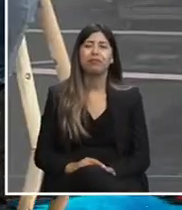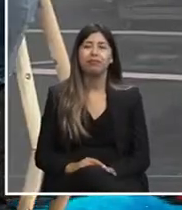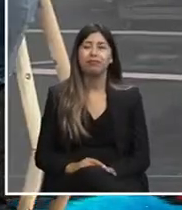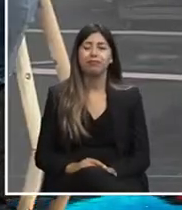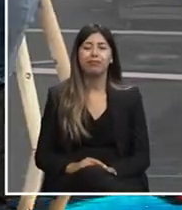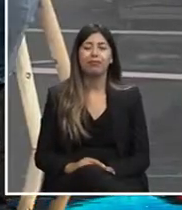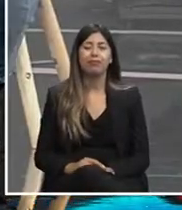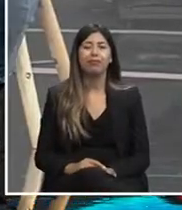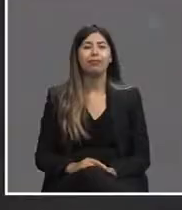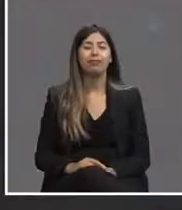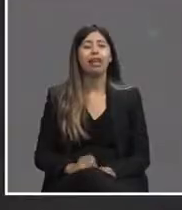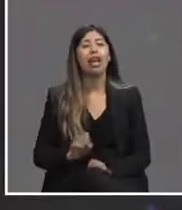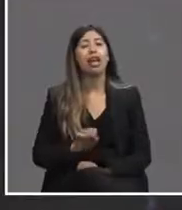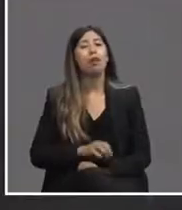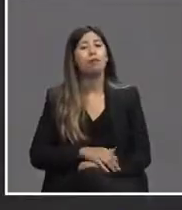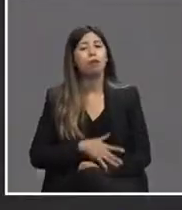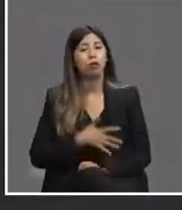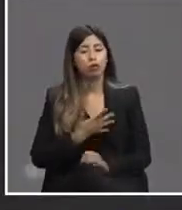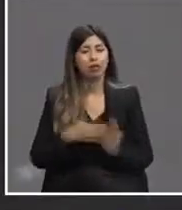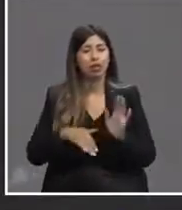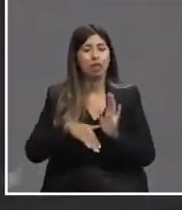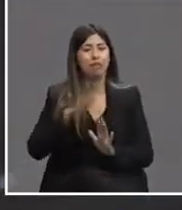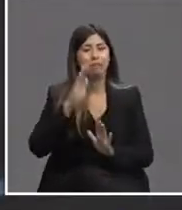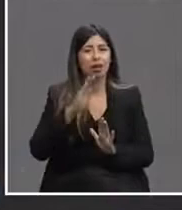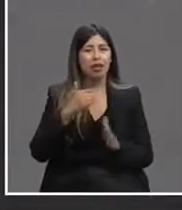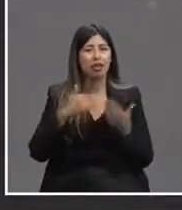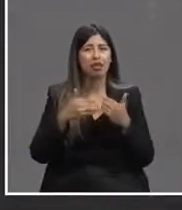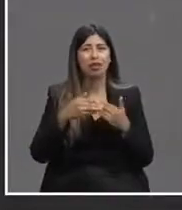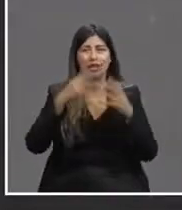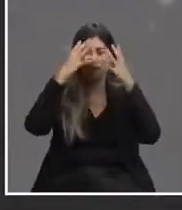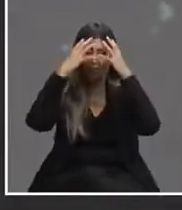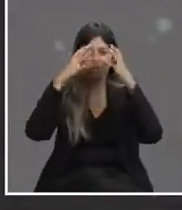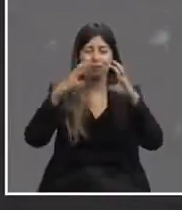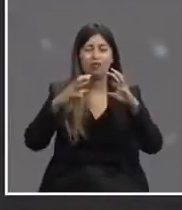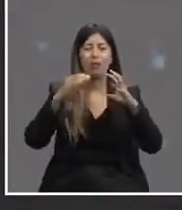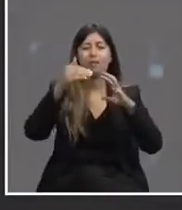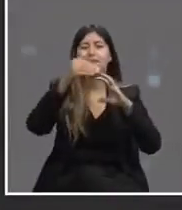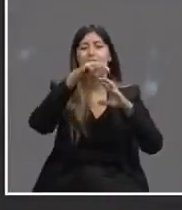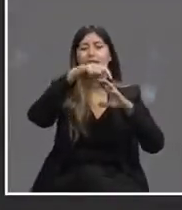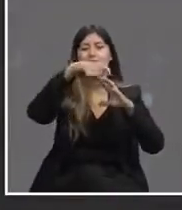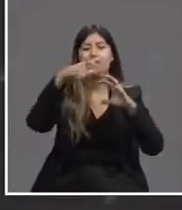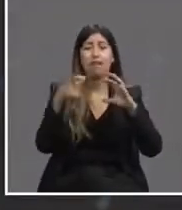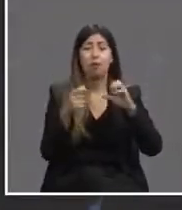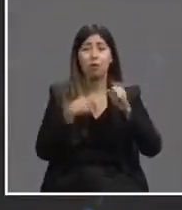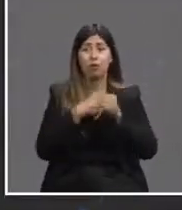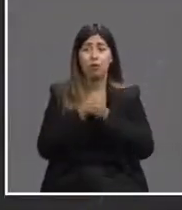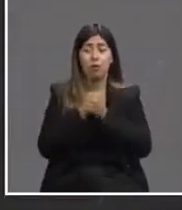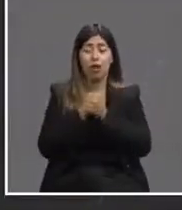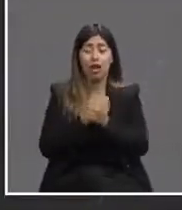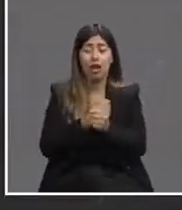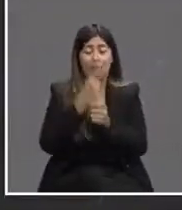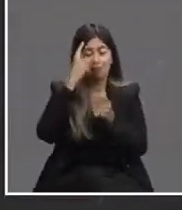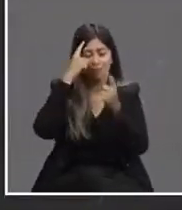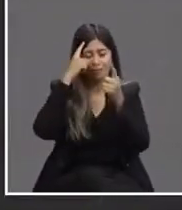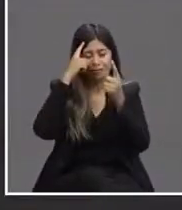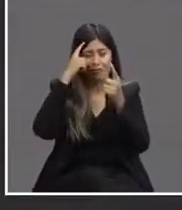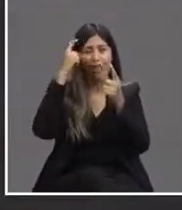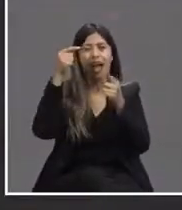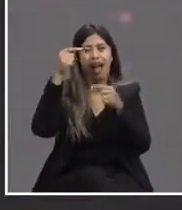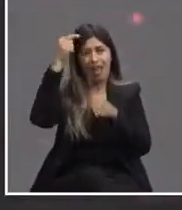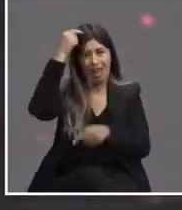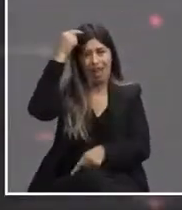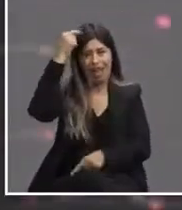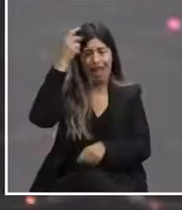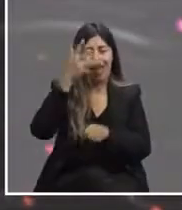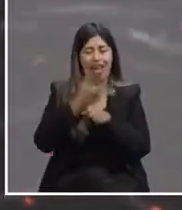lado, las emociones más elevadas están en la corteza prefrontal, que es donde uno... Cuando ama, se encuentra en la corteza